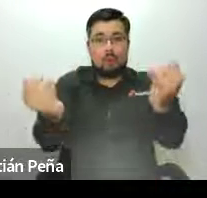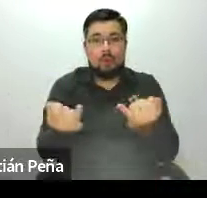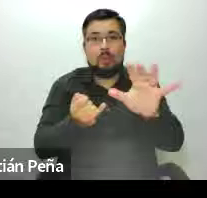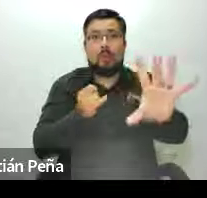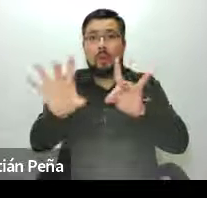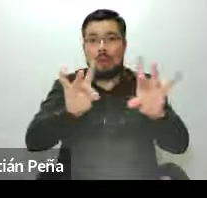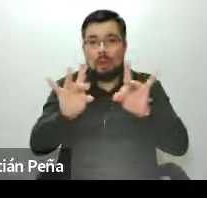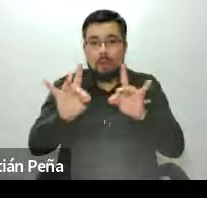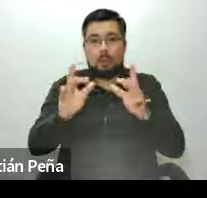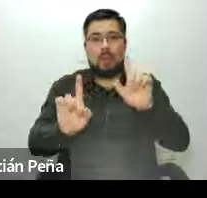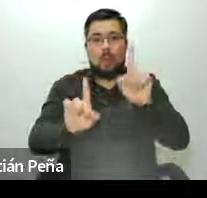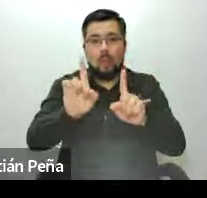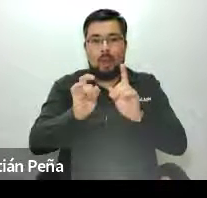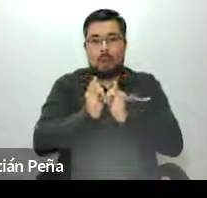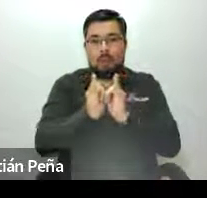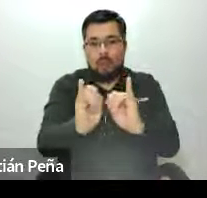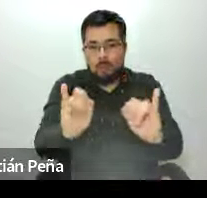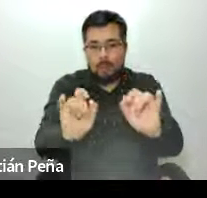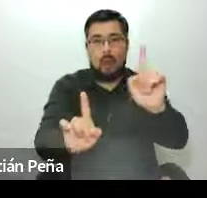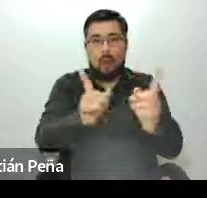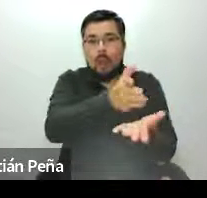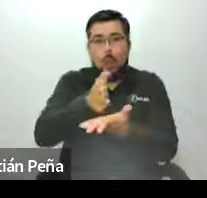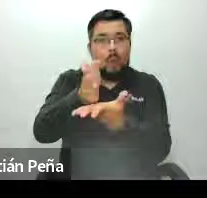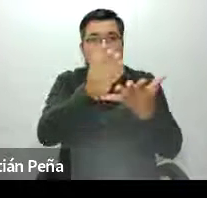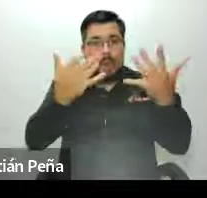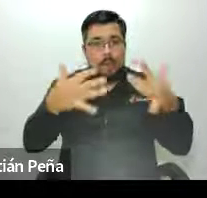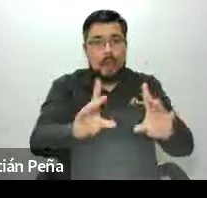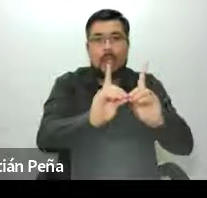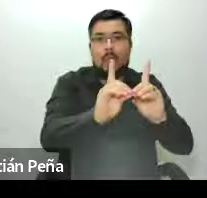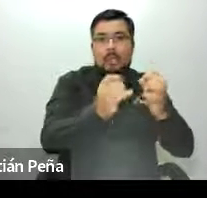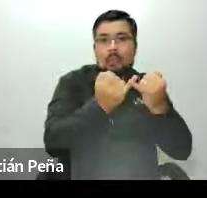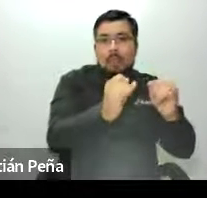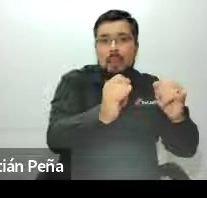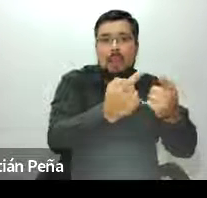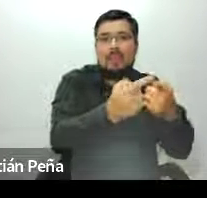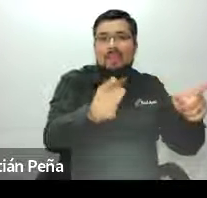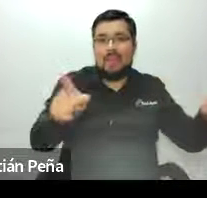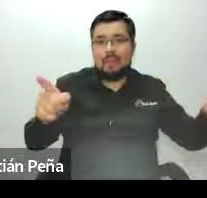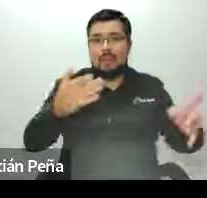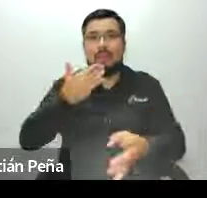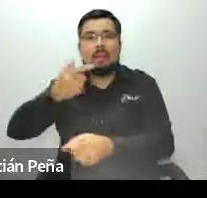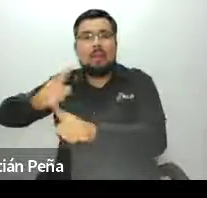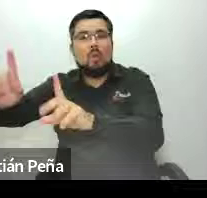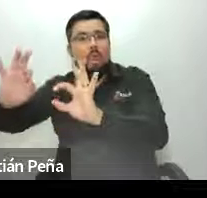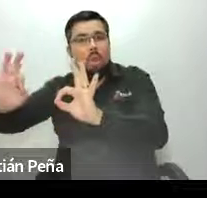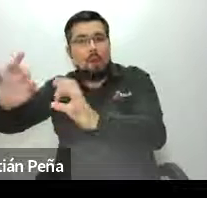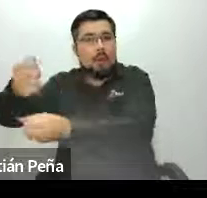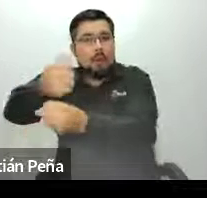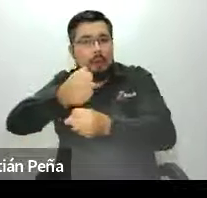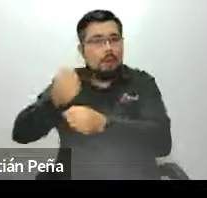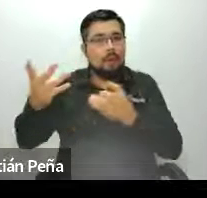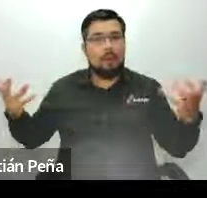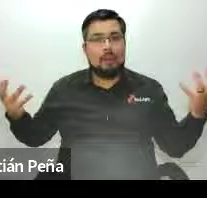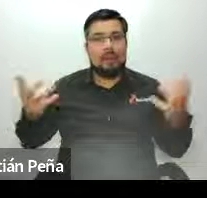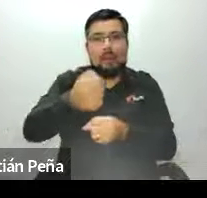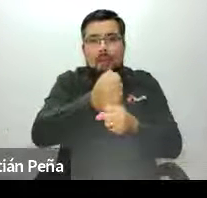algunas escuelas, no solo diferenciales, sino que también básicas que han trabajado con el instrumento, es que curricularmente te permite tener esta visión más amplia, por lo